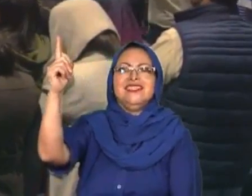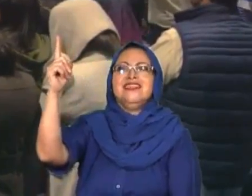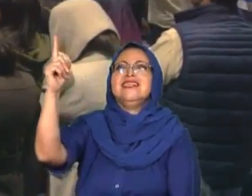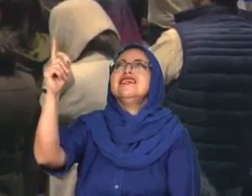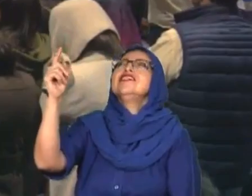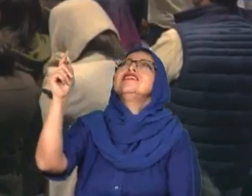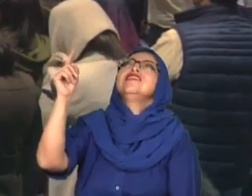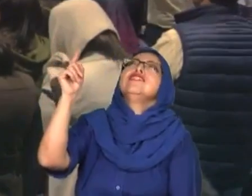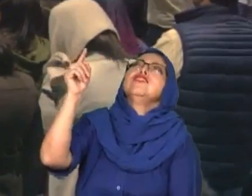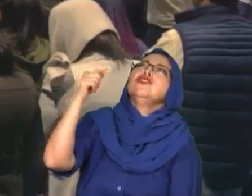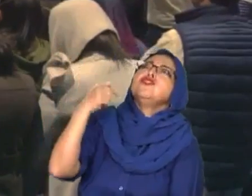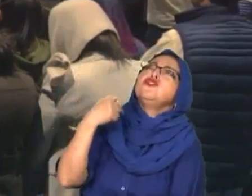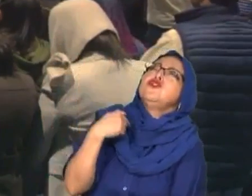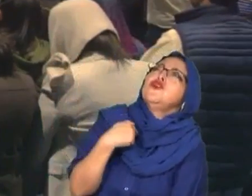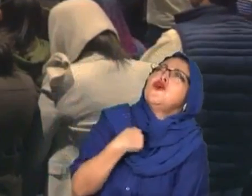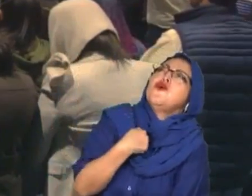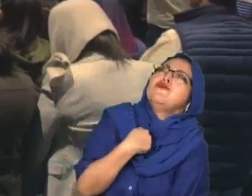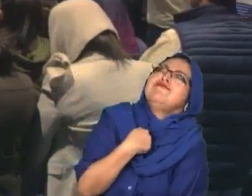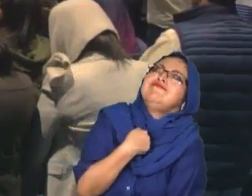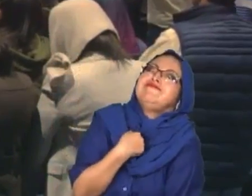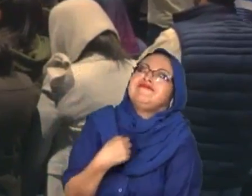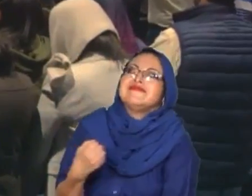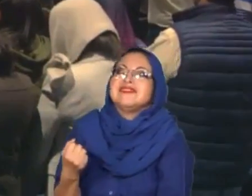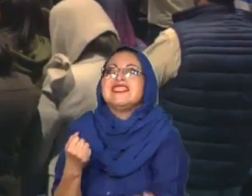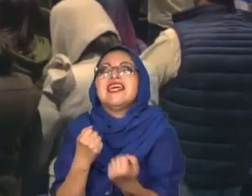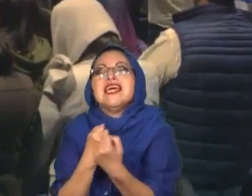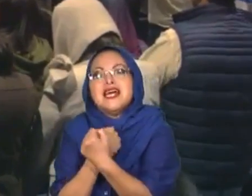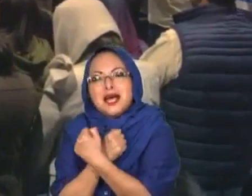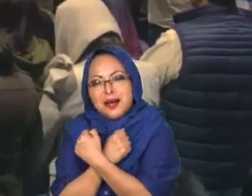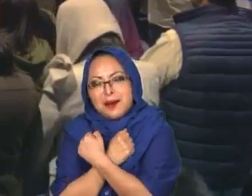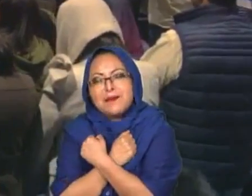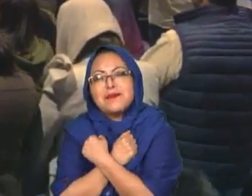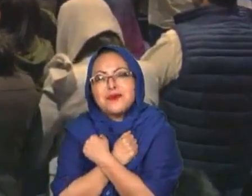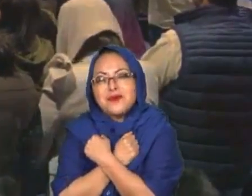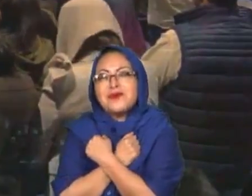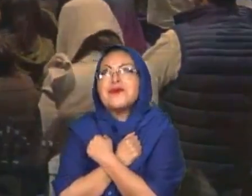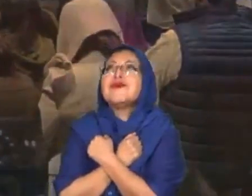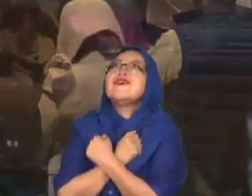tú sabes que yo te amo.